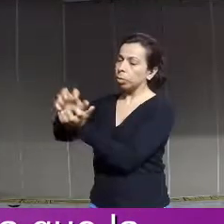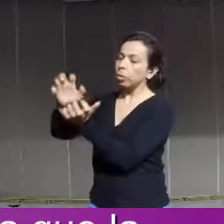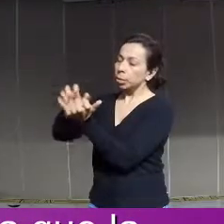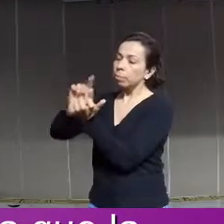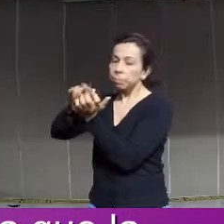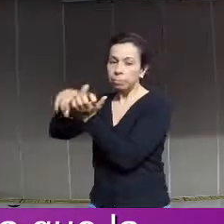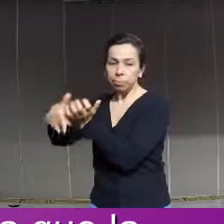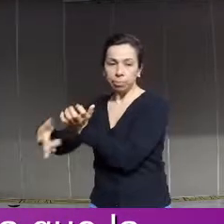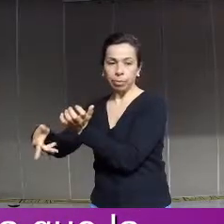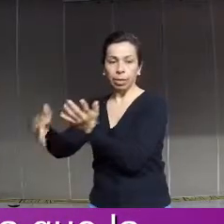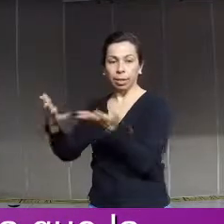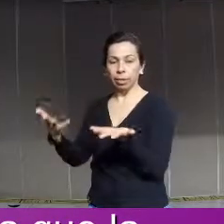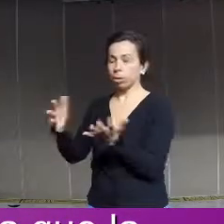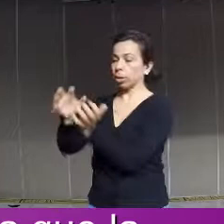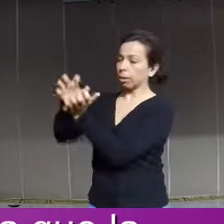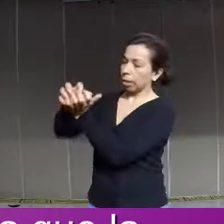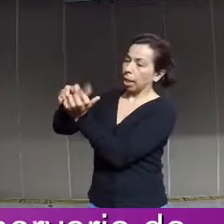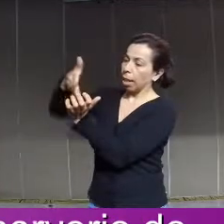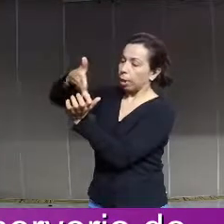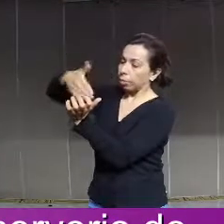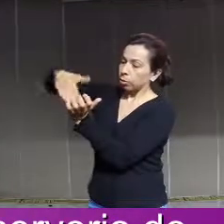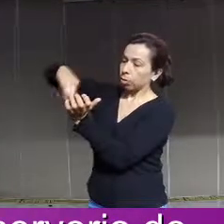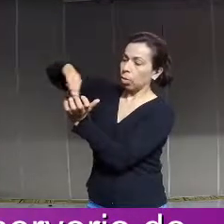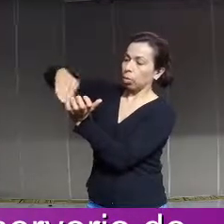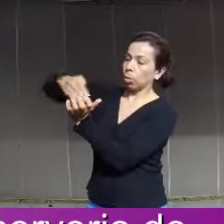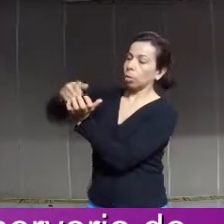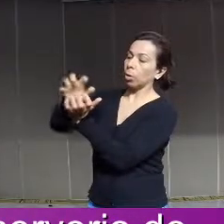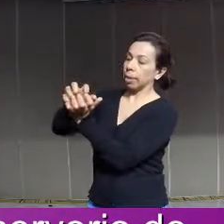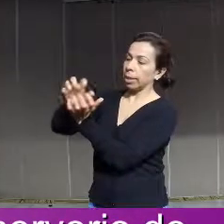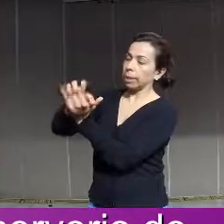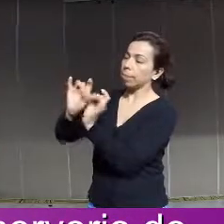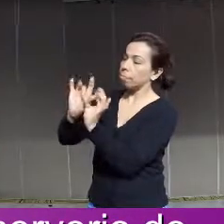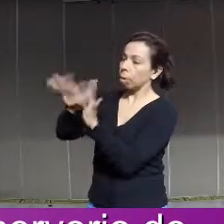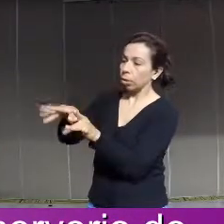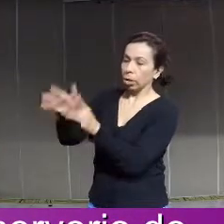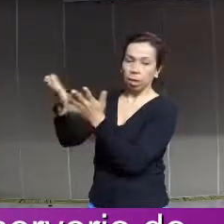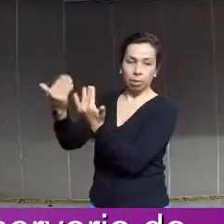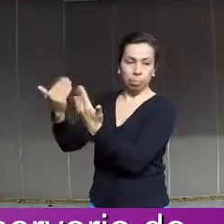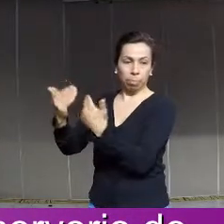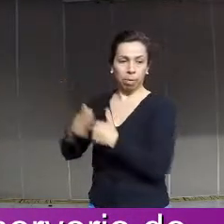oral y que la boca es un semillero de bacterias, entonces que es